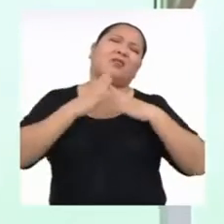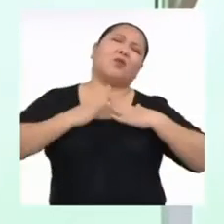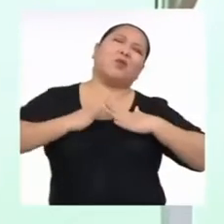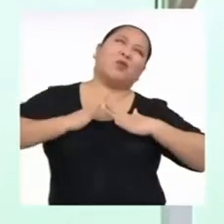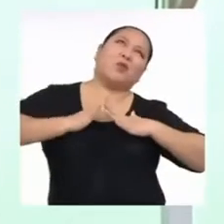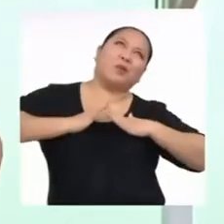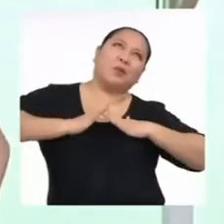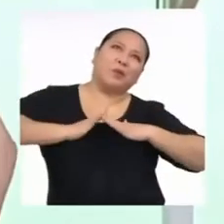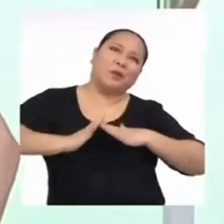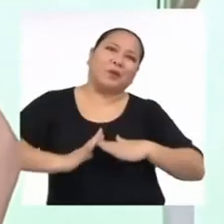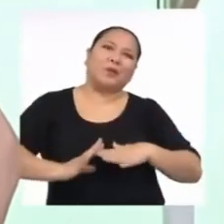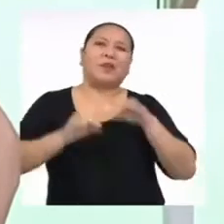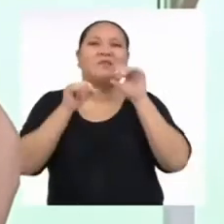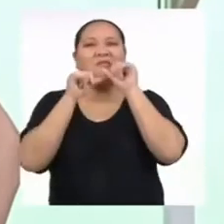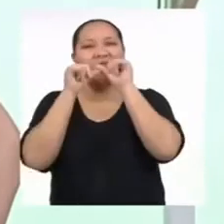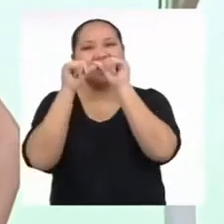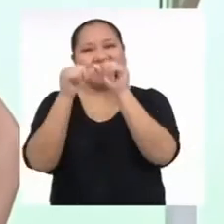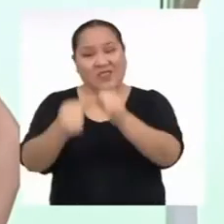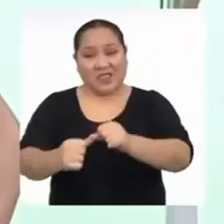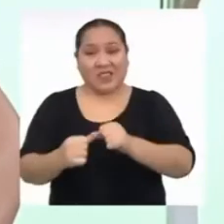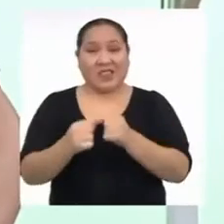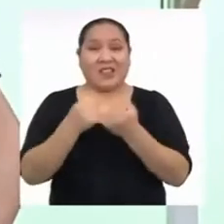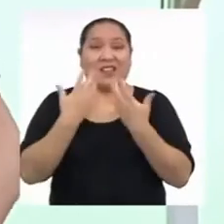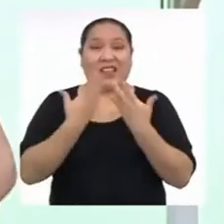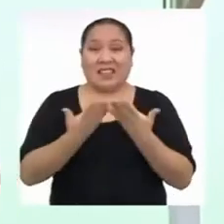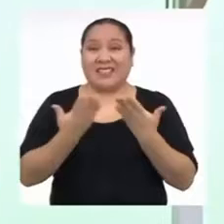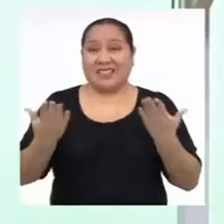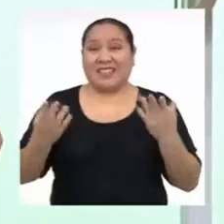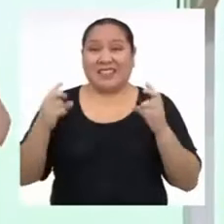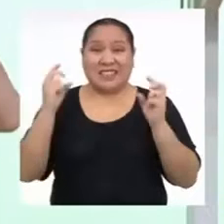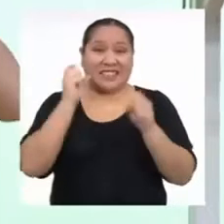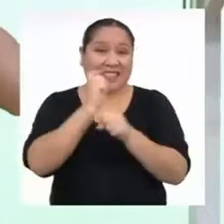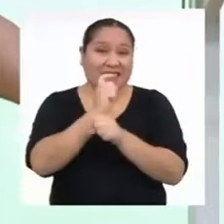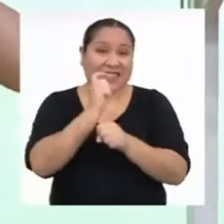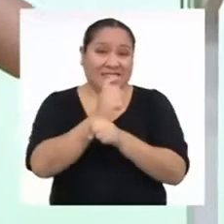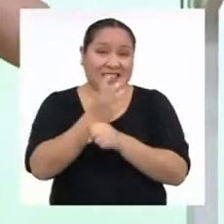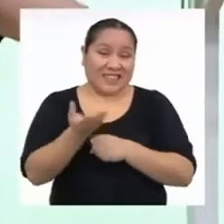seguir con las actividades académicas.